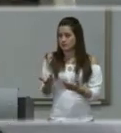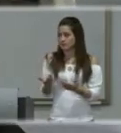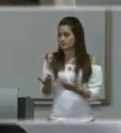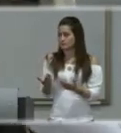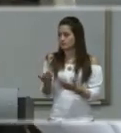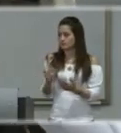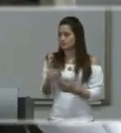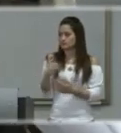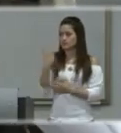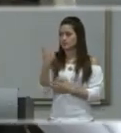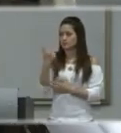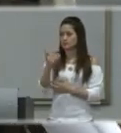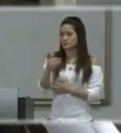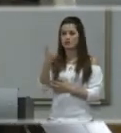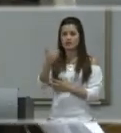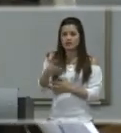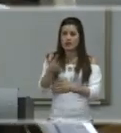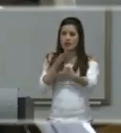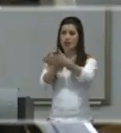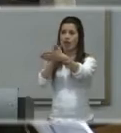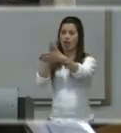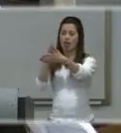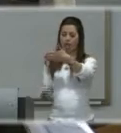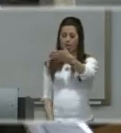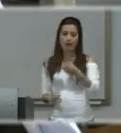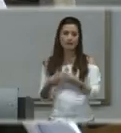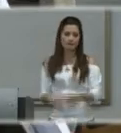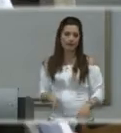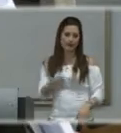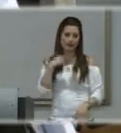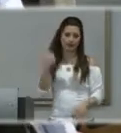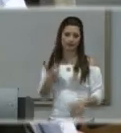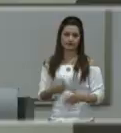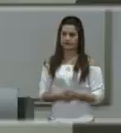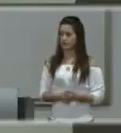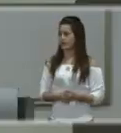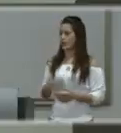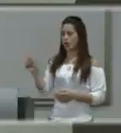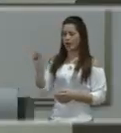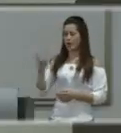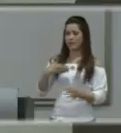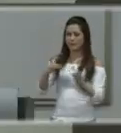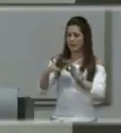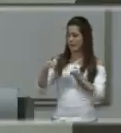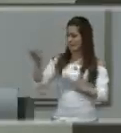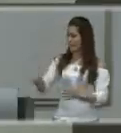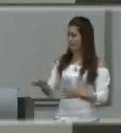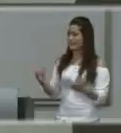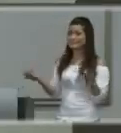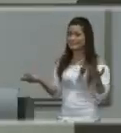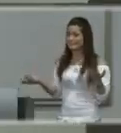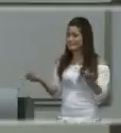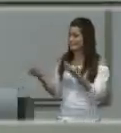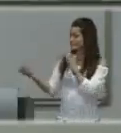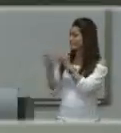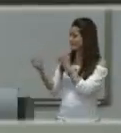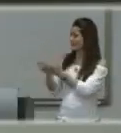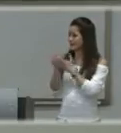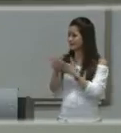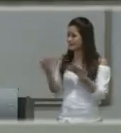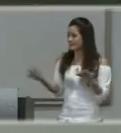puedan desmontar las tutelas. Por eso estoy diciendo que no es así, eso no es cierto. ¿Y entonces qué hago? Auxilio. Tócame,